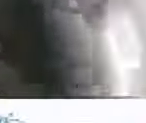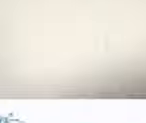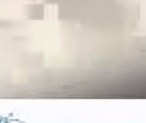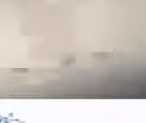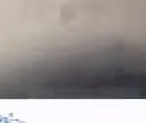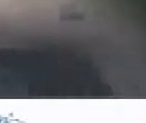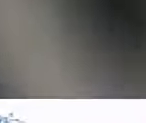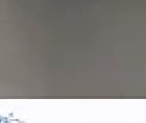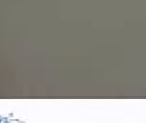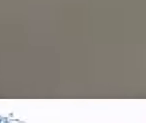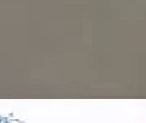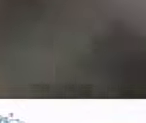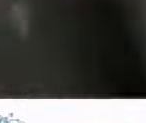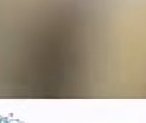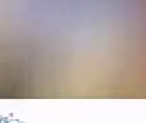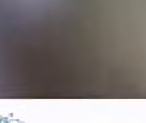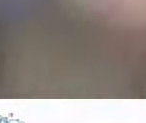el percance.